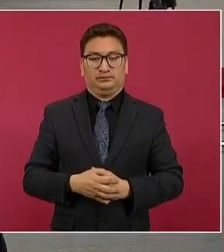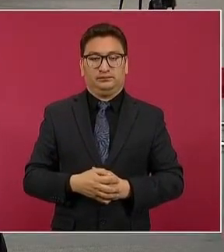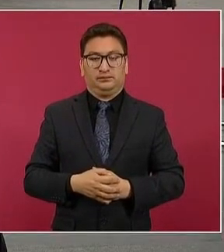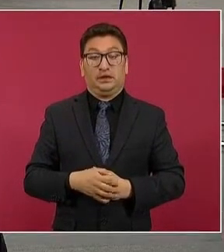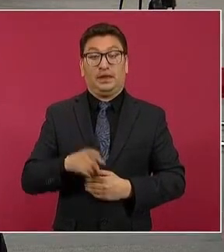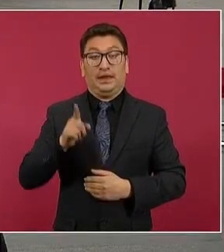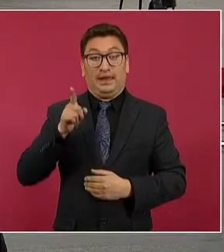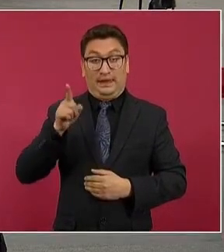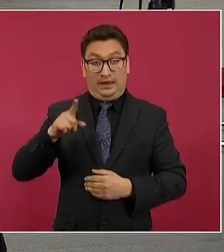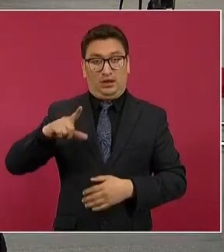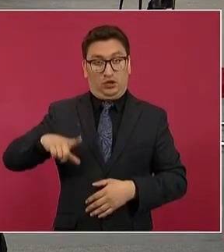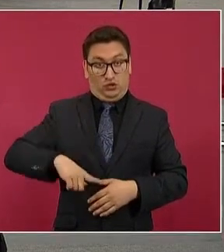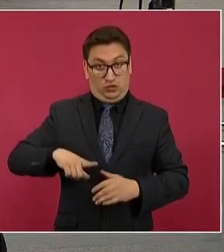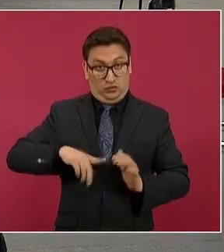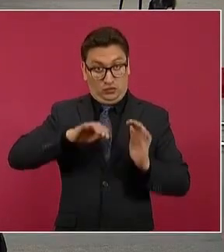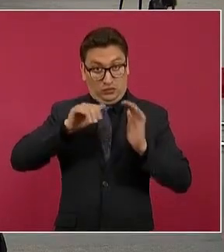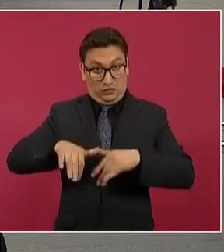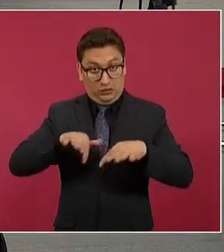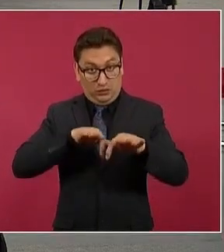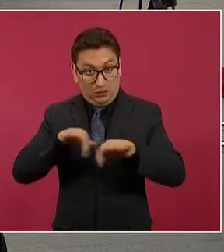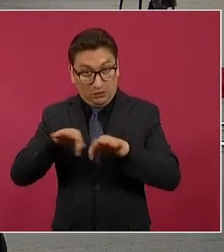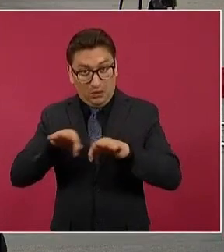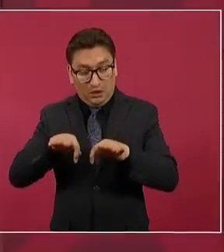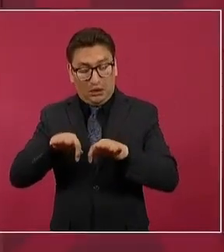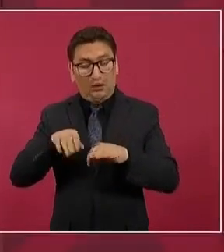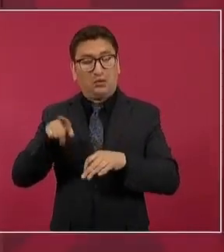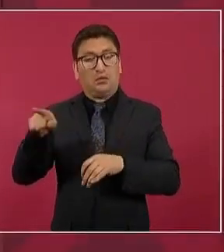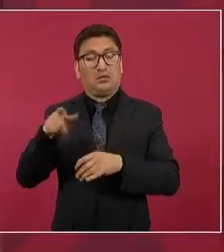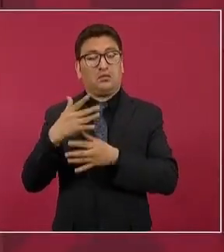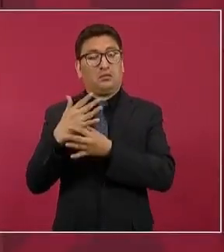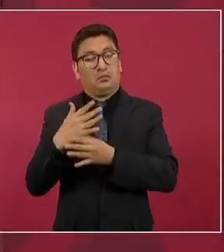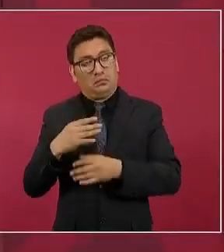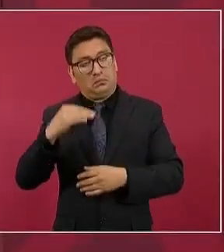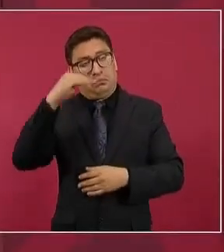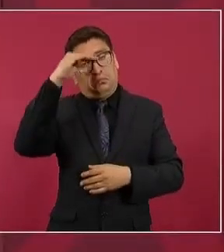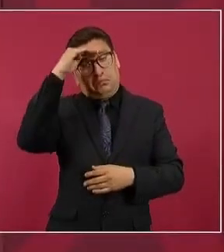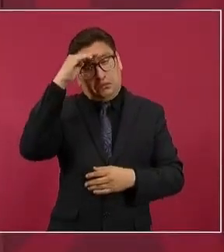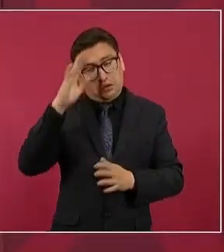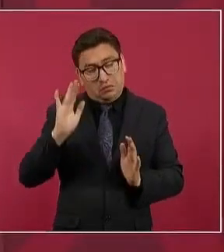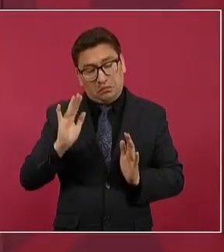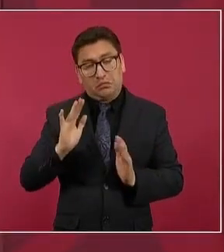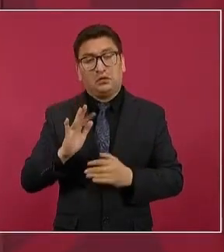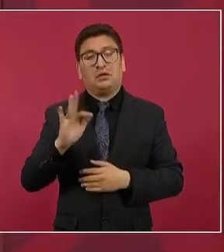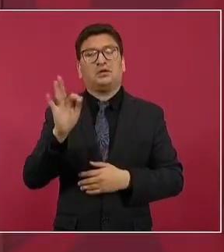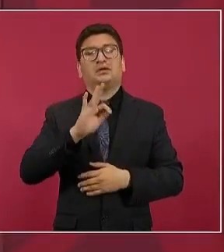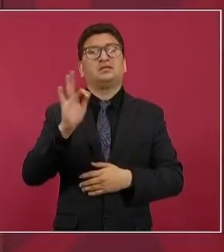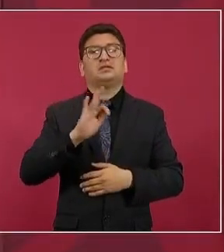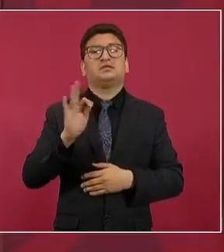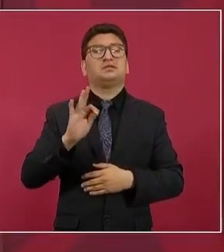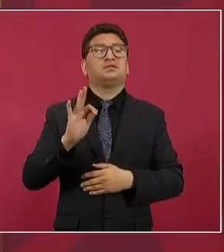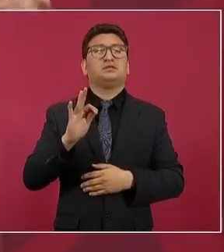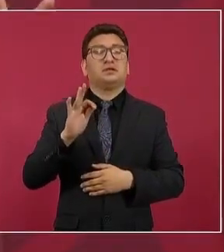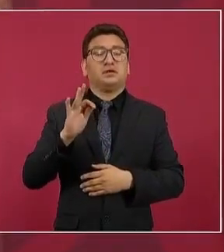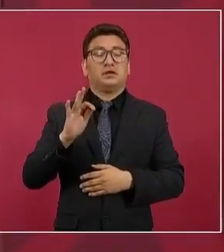al gobierno y se pensaría, ¿no?, de que iba él a querer